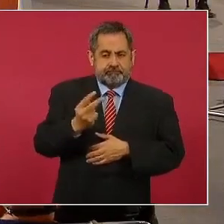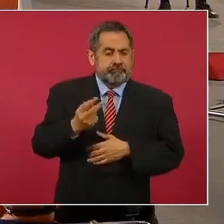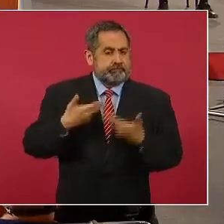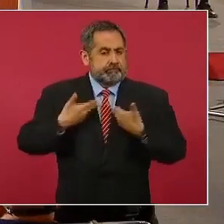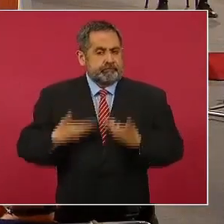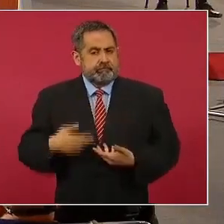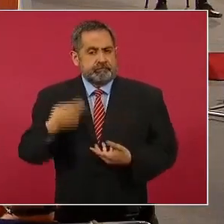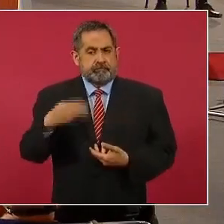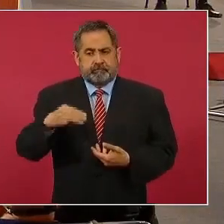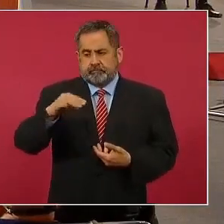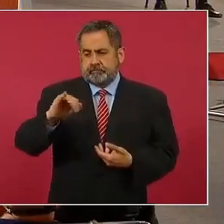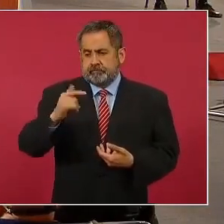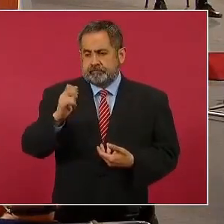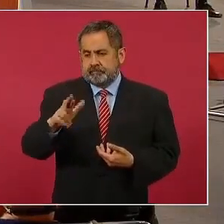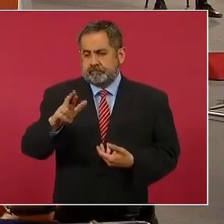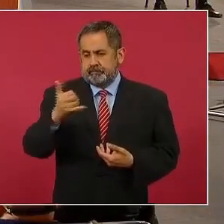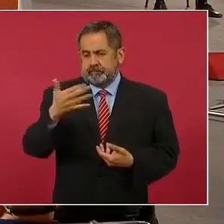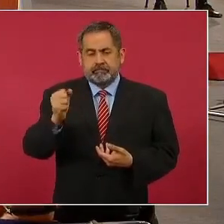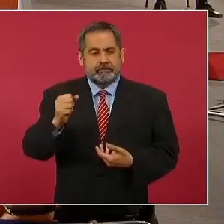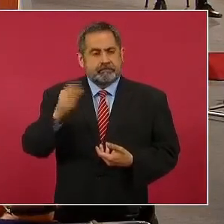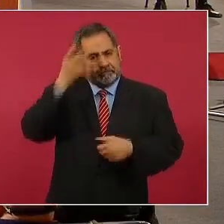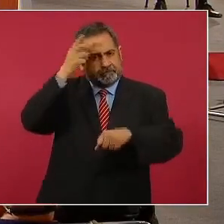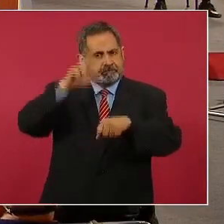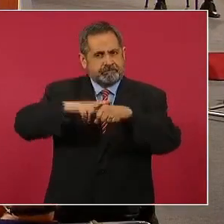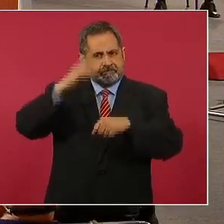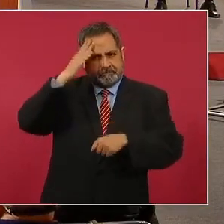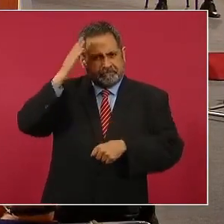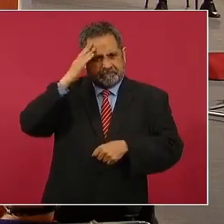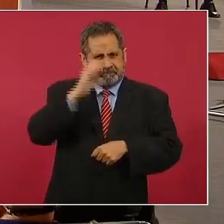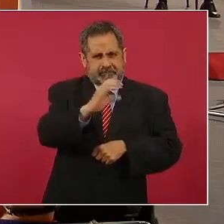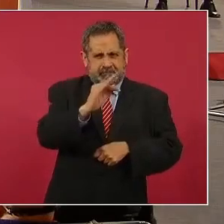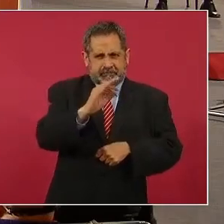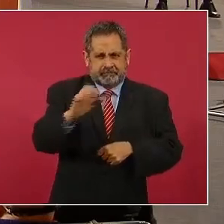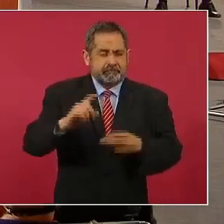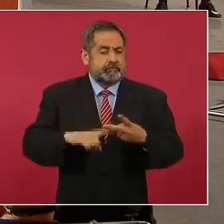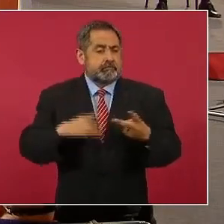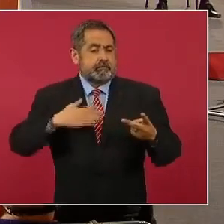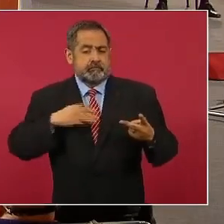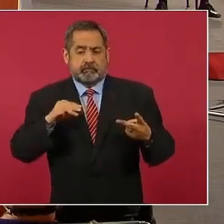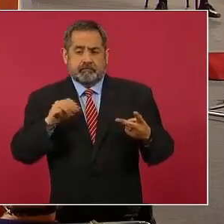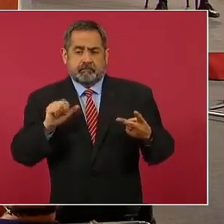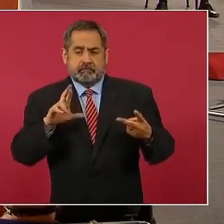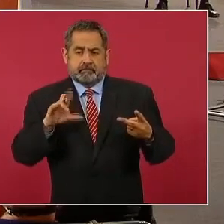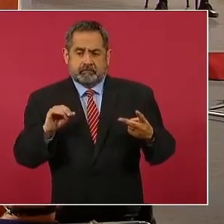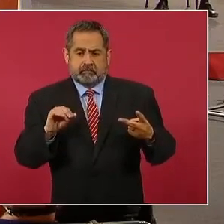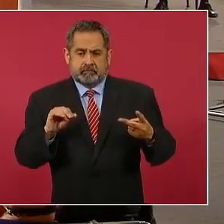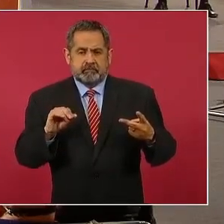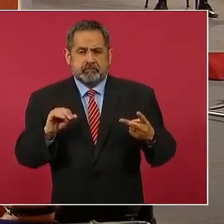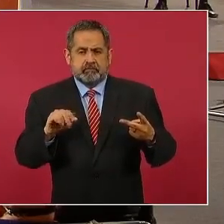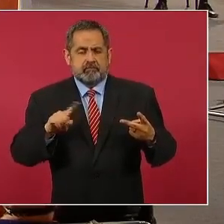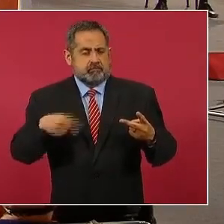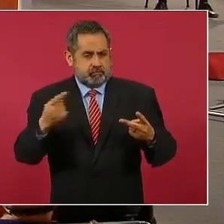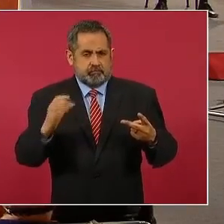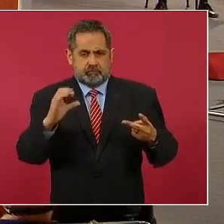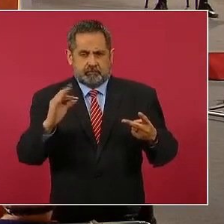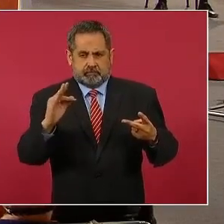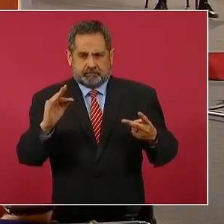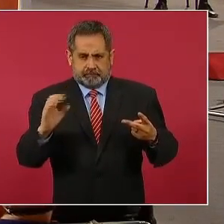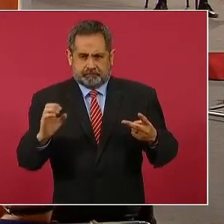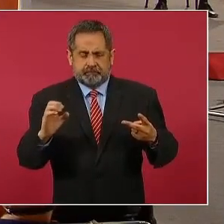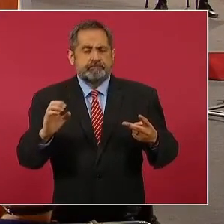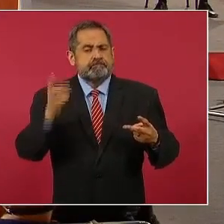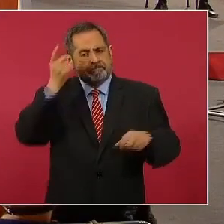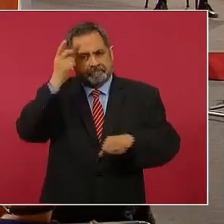presento, mi nombre es Miguel Reyes, director general de CFE Energía. Mario Morales Vielmas, de Comisión Federal de Electricidad, de igual manera,